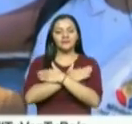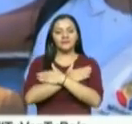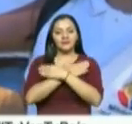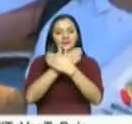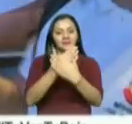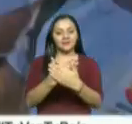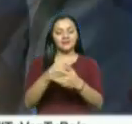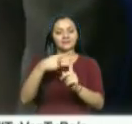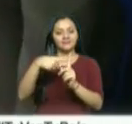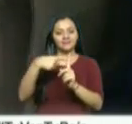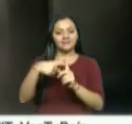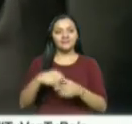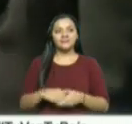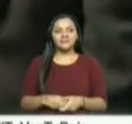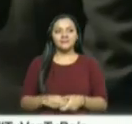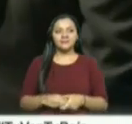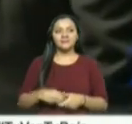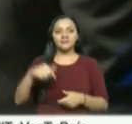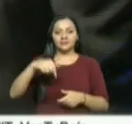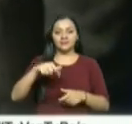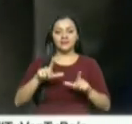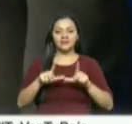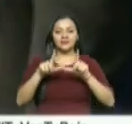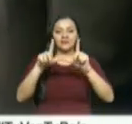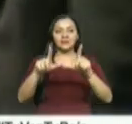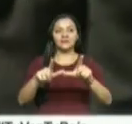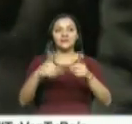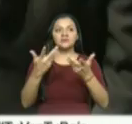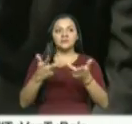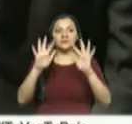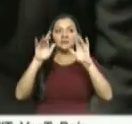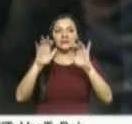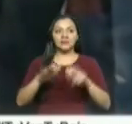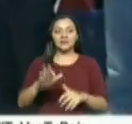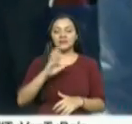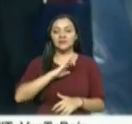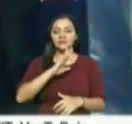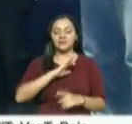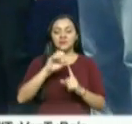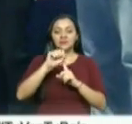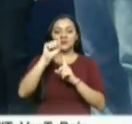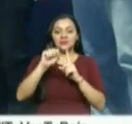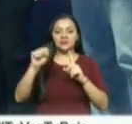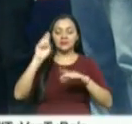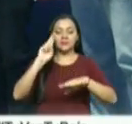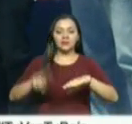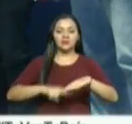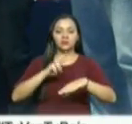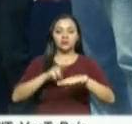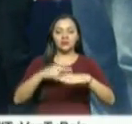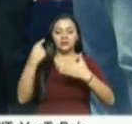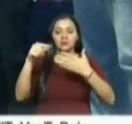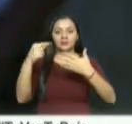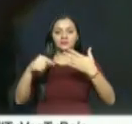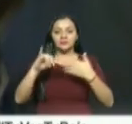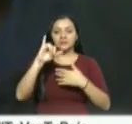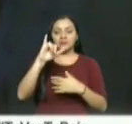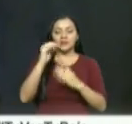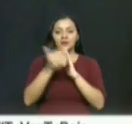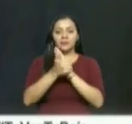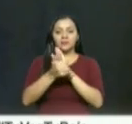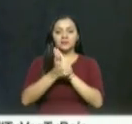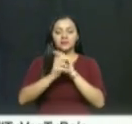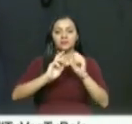felicitaciones. Éxito. Esta es la certificación que la Secretaría Técnica del Sistema Nacional de Cualificaciones y